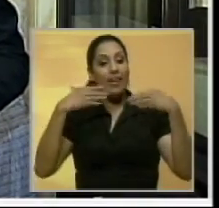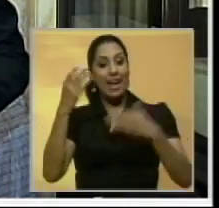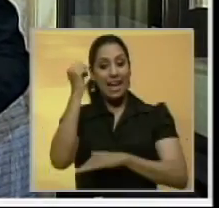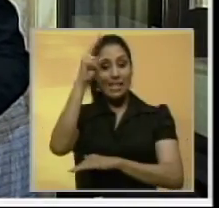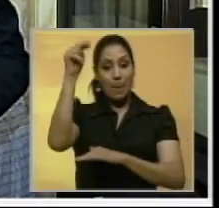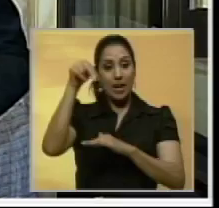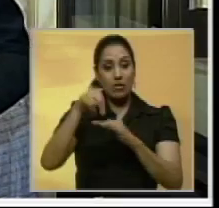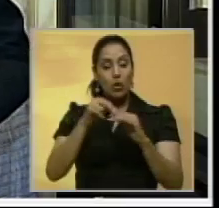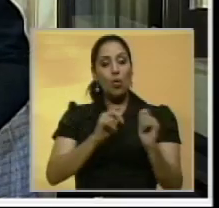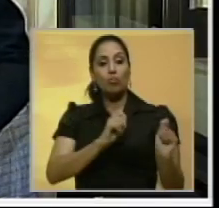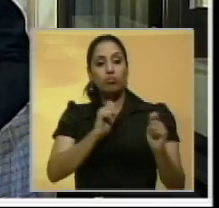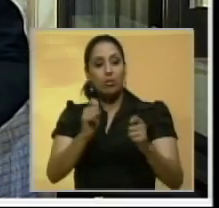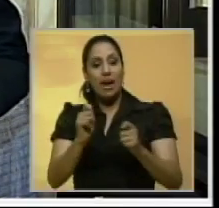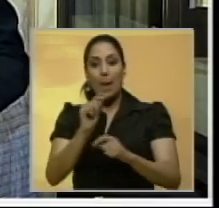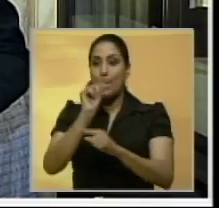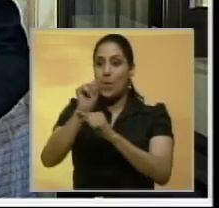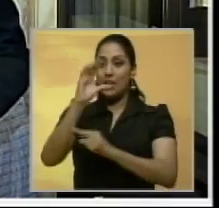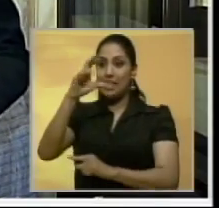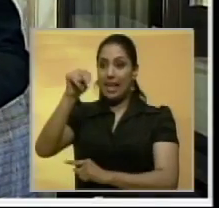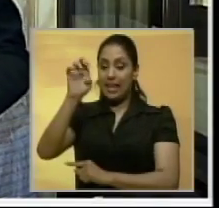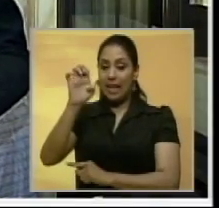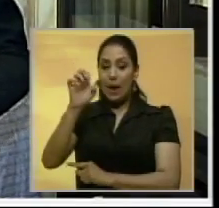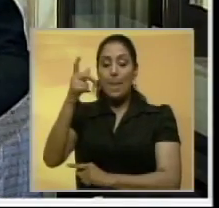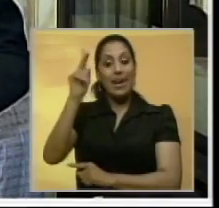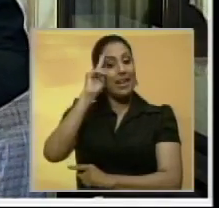Asamblea Nacional va a emplazar al CNE para que